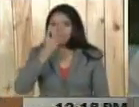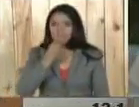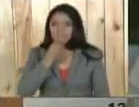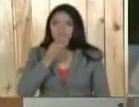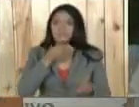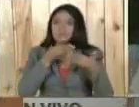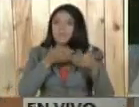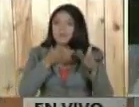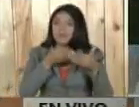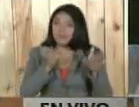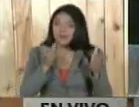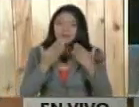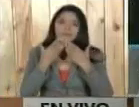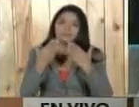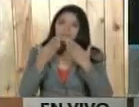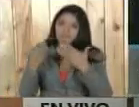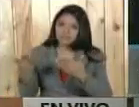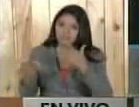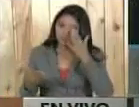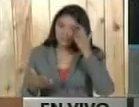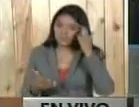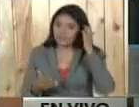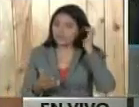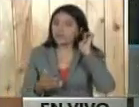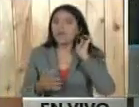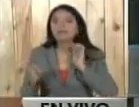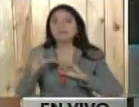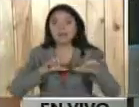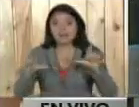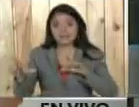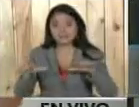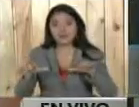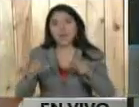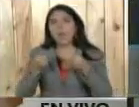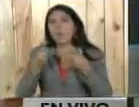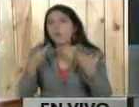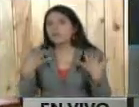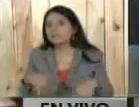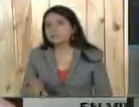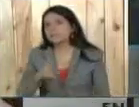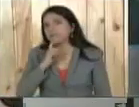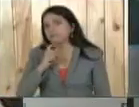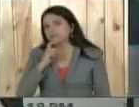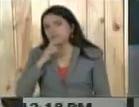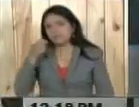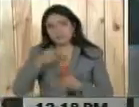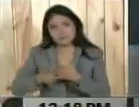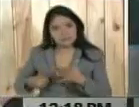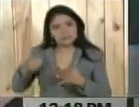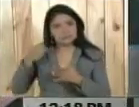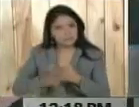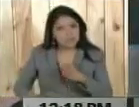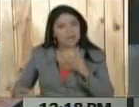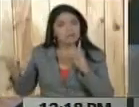Panamá. Y bueno, ahí está trazada una ruta. ¿Cuánto ha costado ese diálogo? Ah,